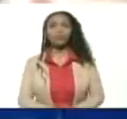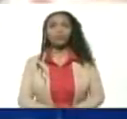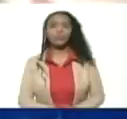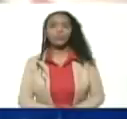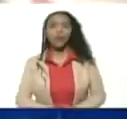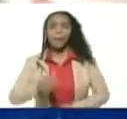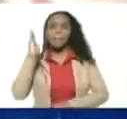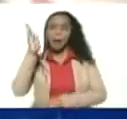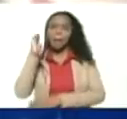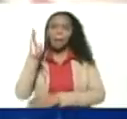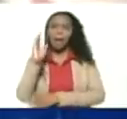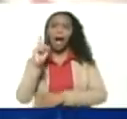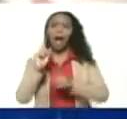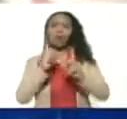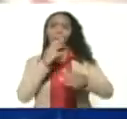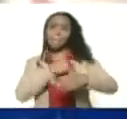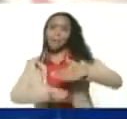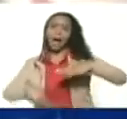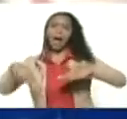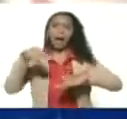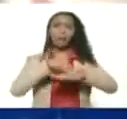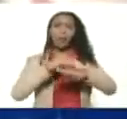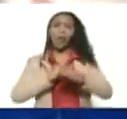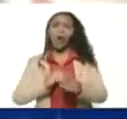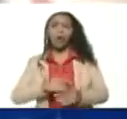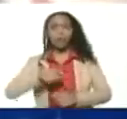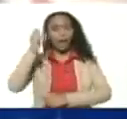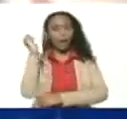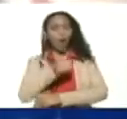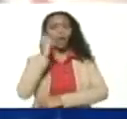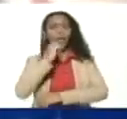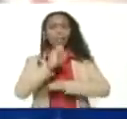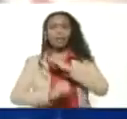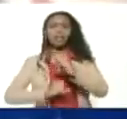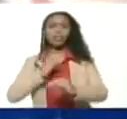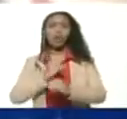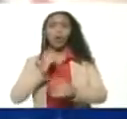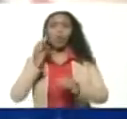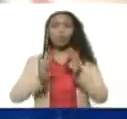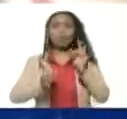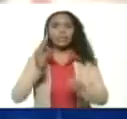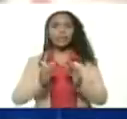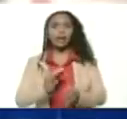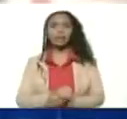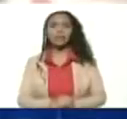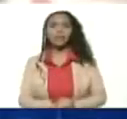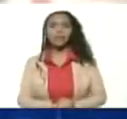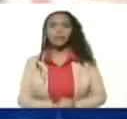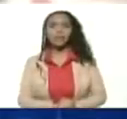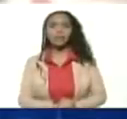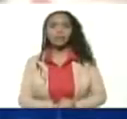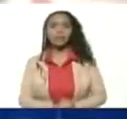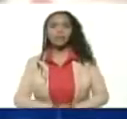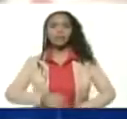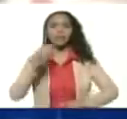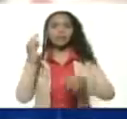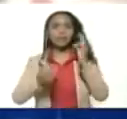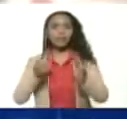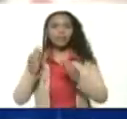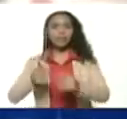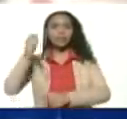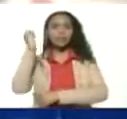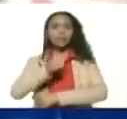sancionando a magistrados de la más alta Corte Nacional de Justicia, del Tribunal Supremo de Justicia.